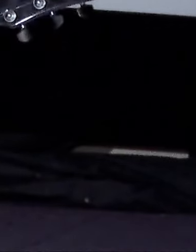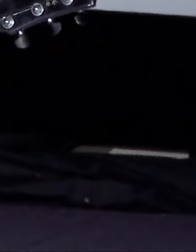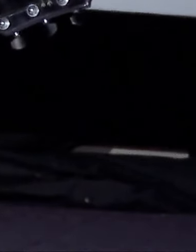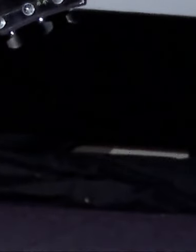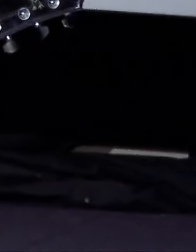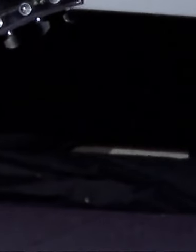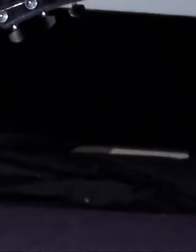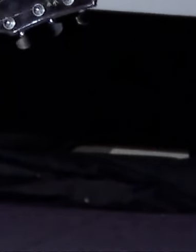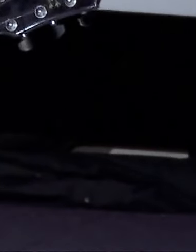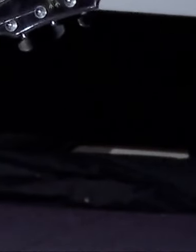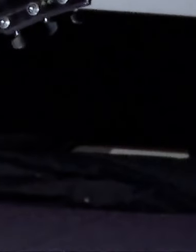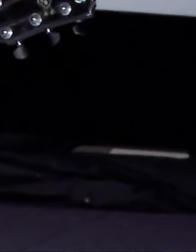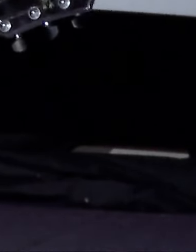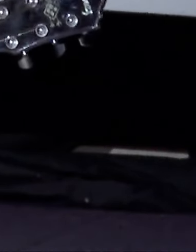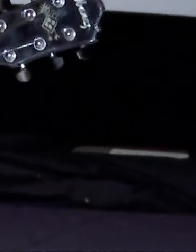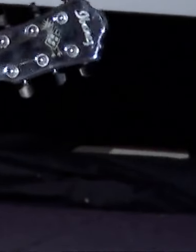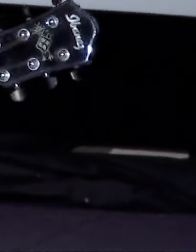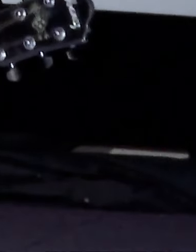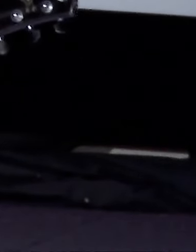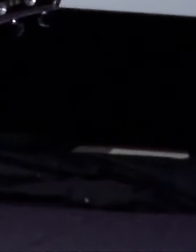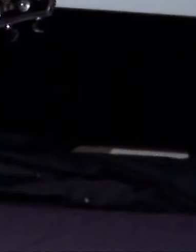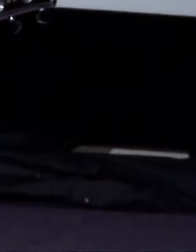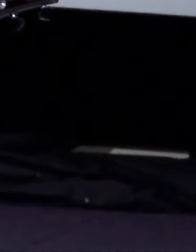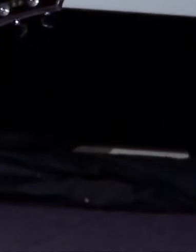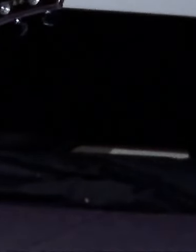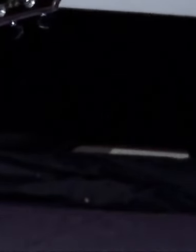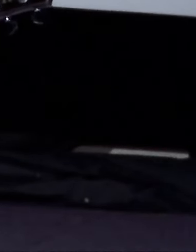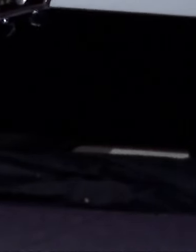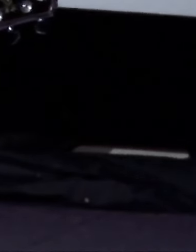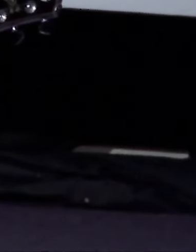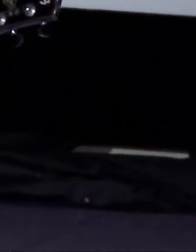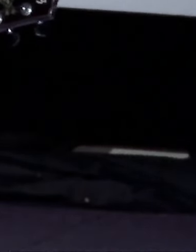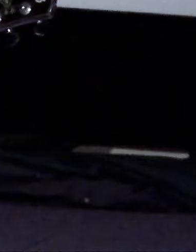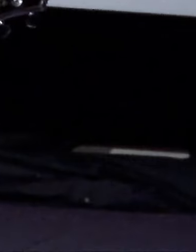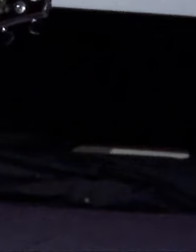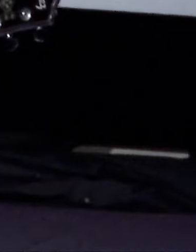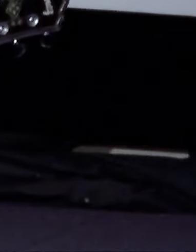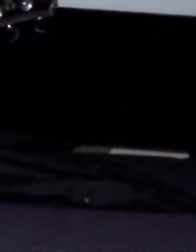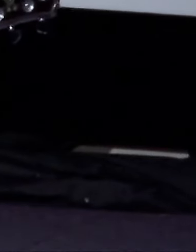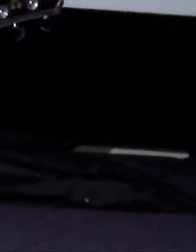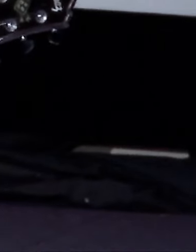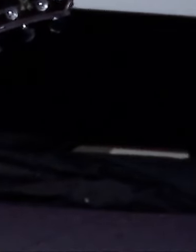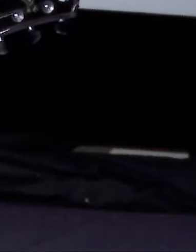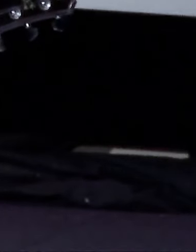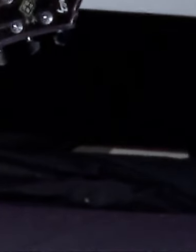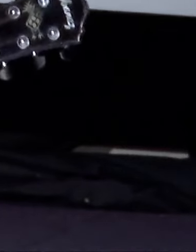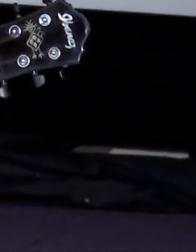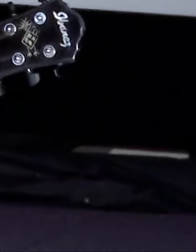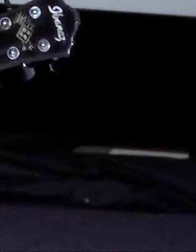kapanukush panuchakur panuchumal panuchumal romari machuchi shichtavi machuchi kisilanta.